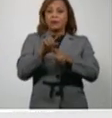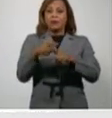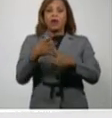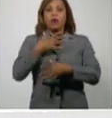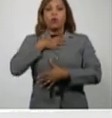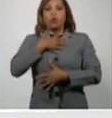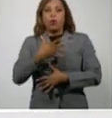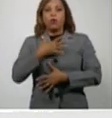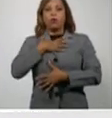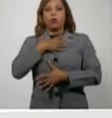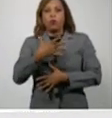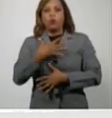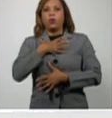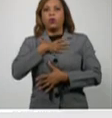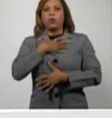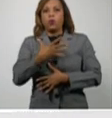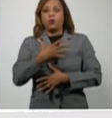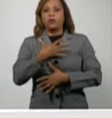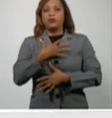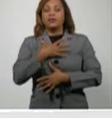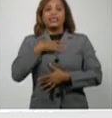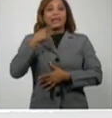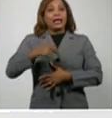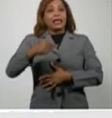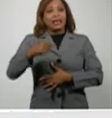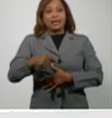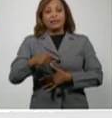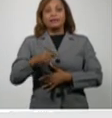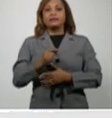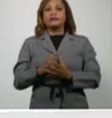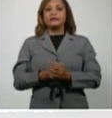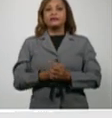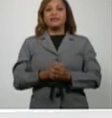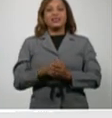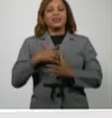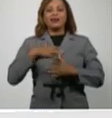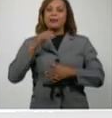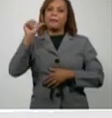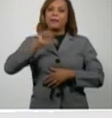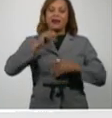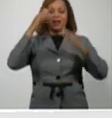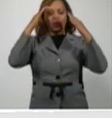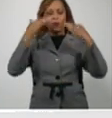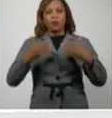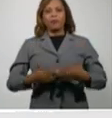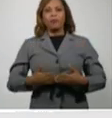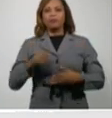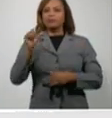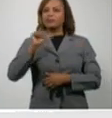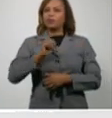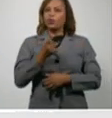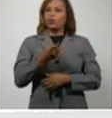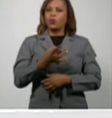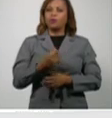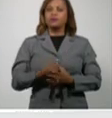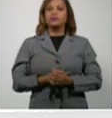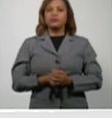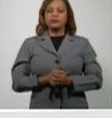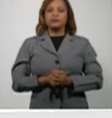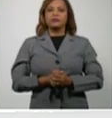seca persistente y un malestar general. Fueron los síntomas iniciales de este